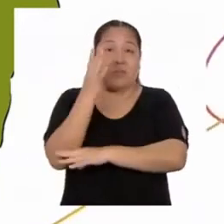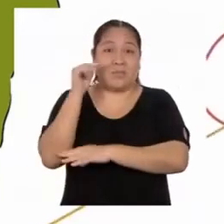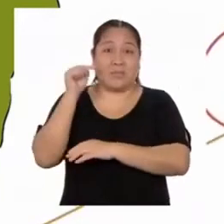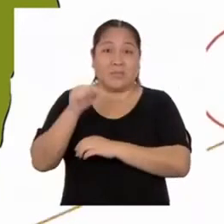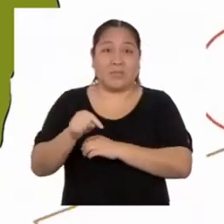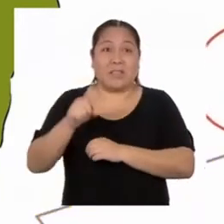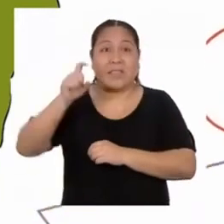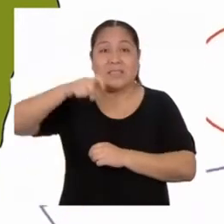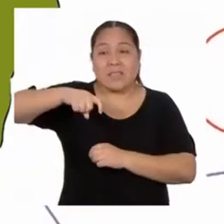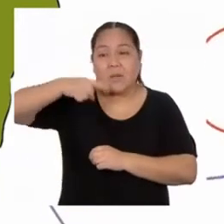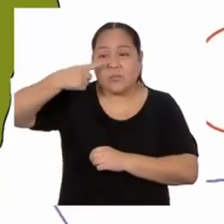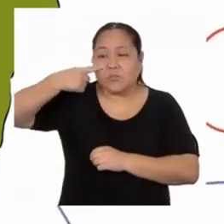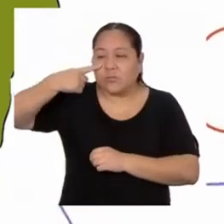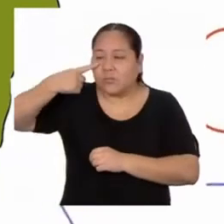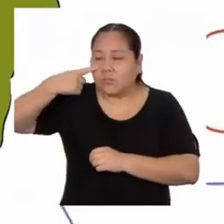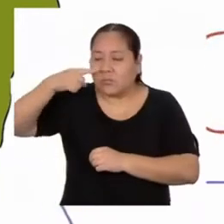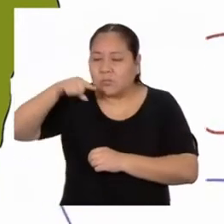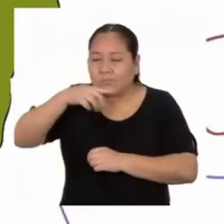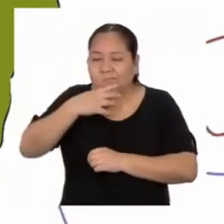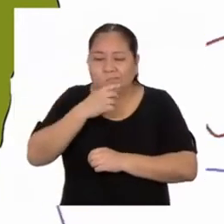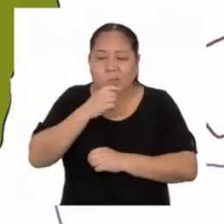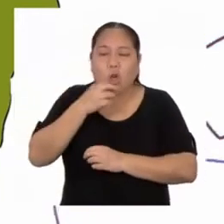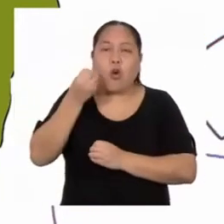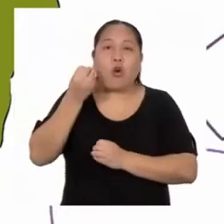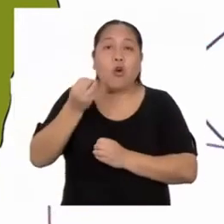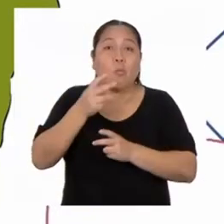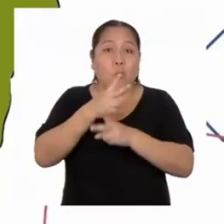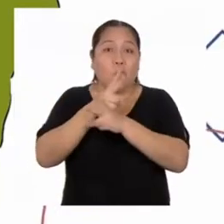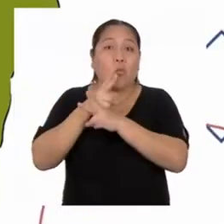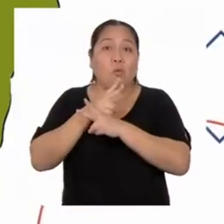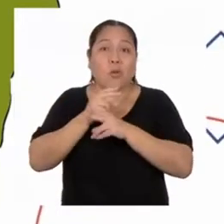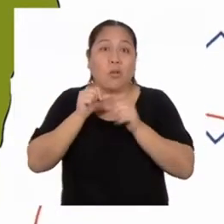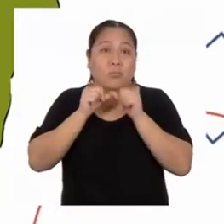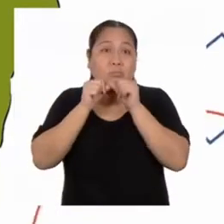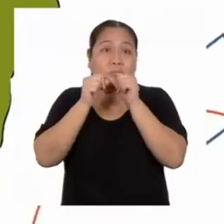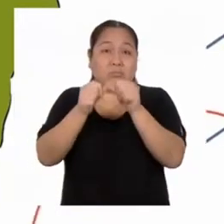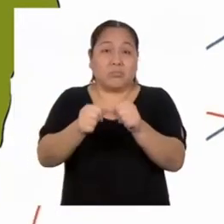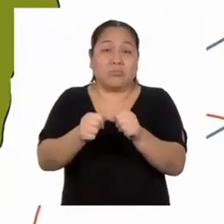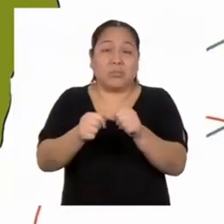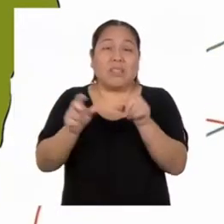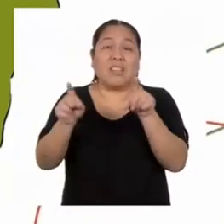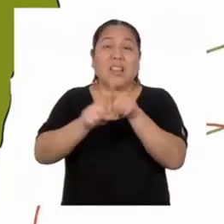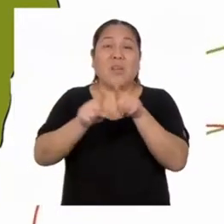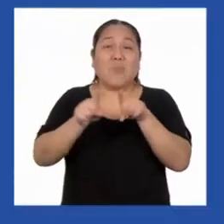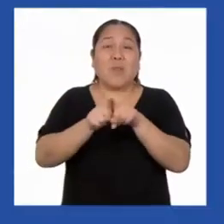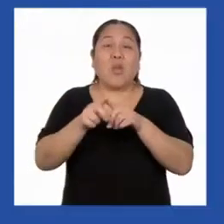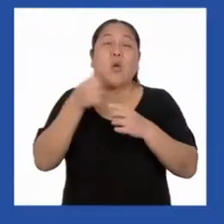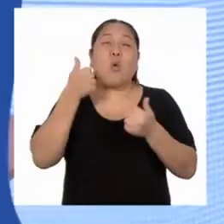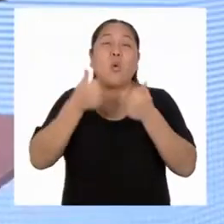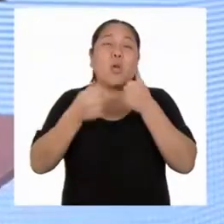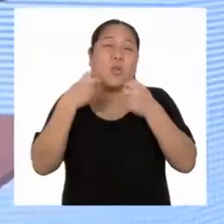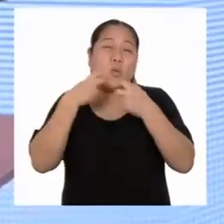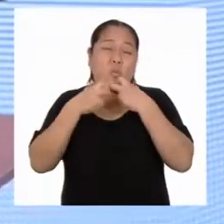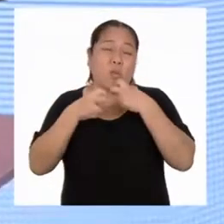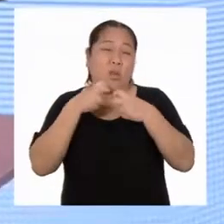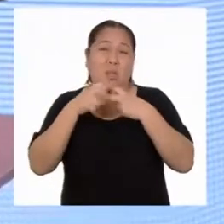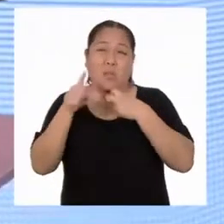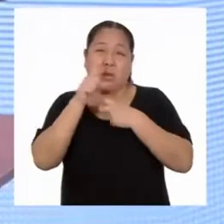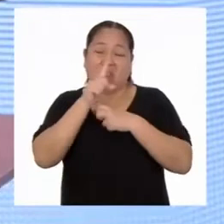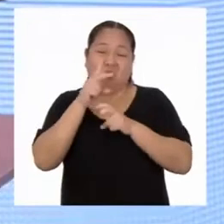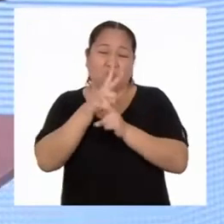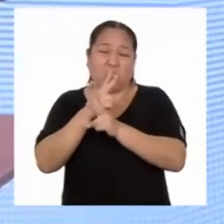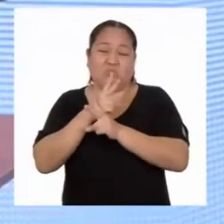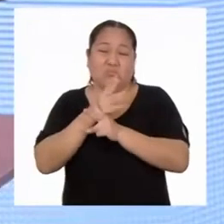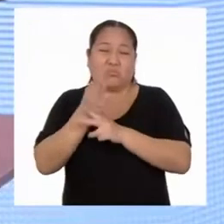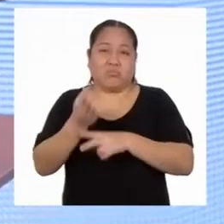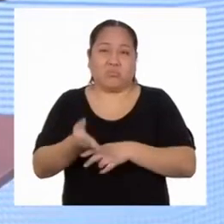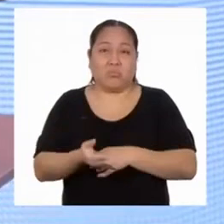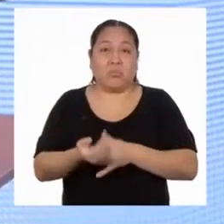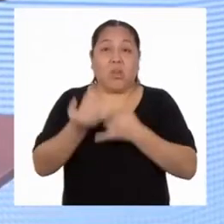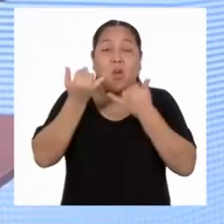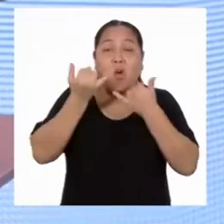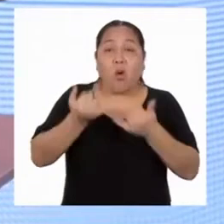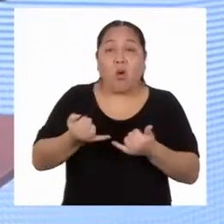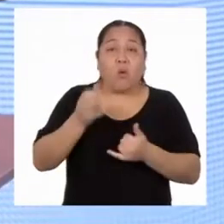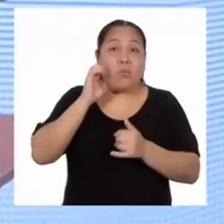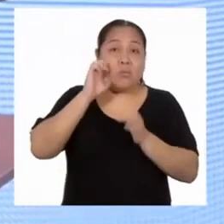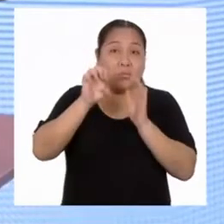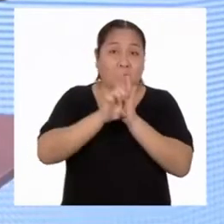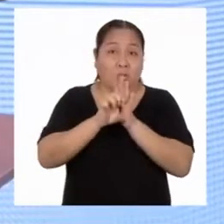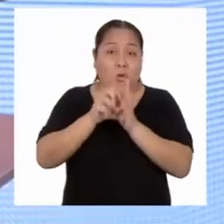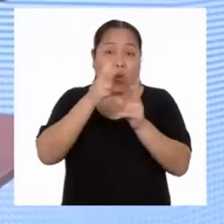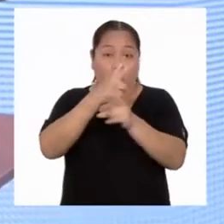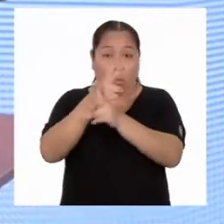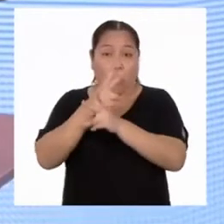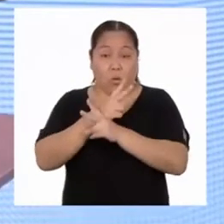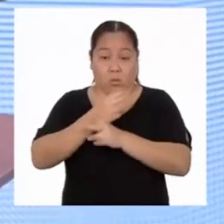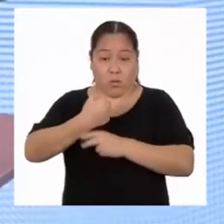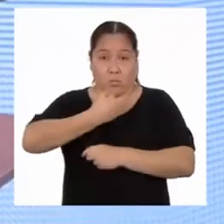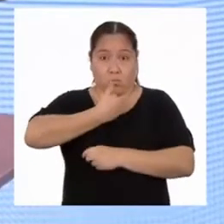conocer la forma de preservarlos, así como las consecuencias de no hacerlo. Así como hoy nos cuidamos usando mascarillas